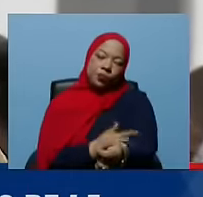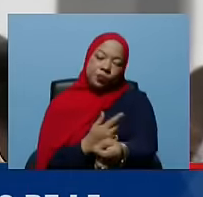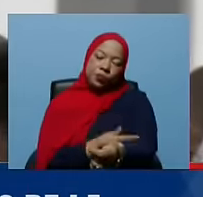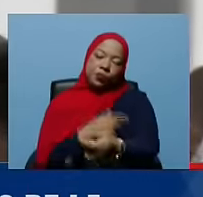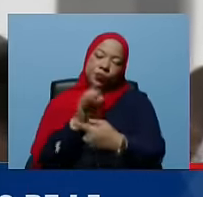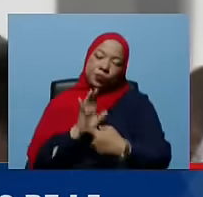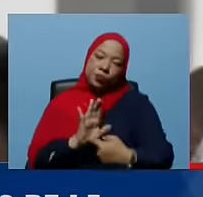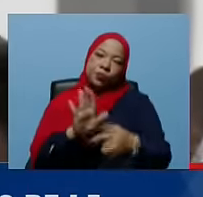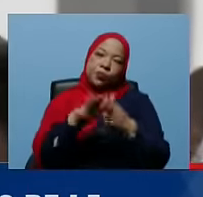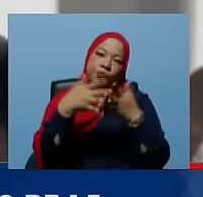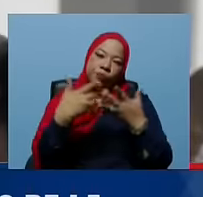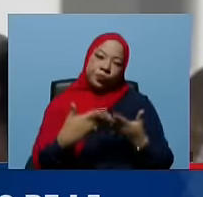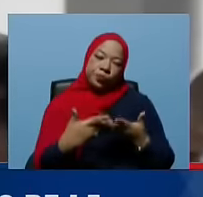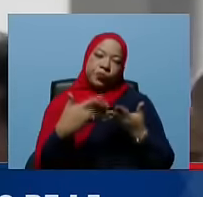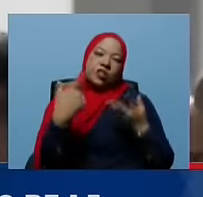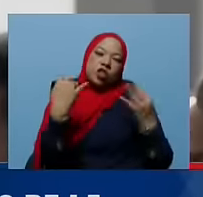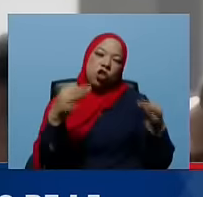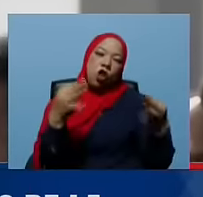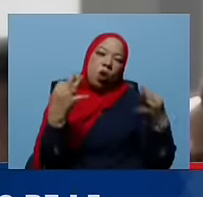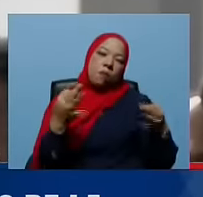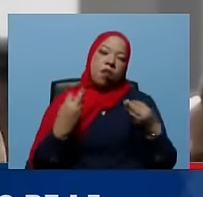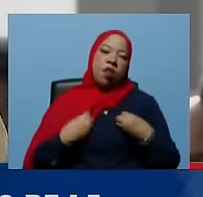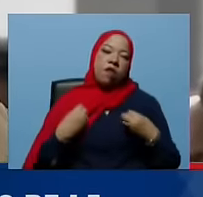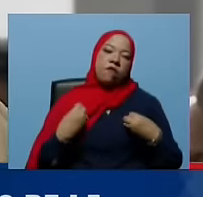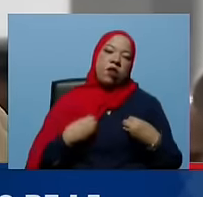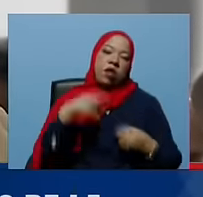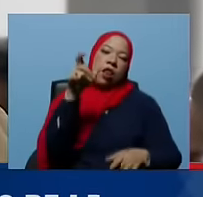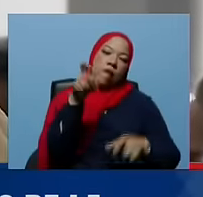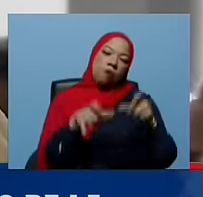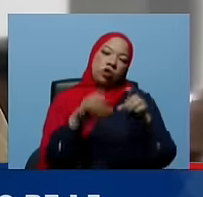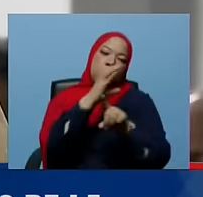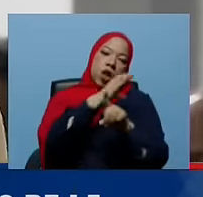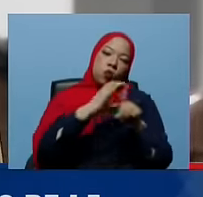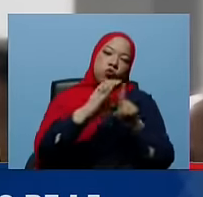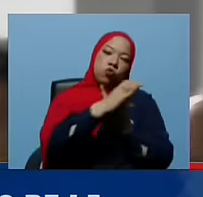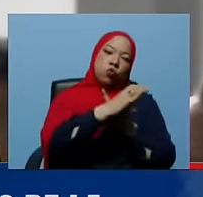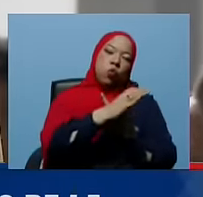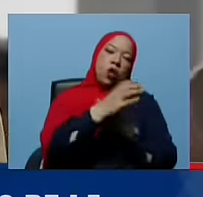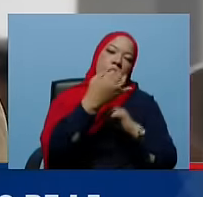plasman la cotidianidad de la vida del cultor popular.